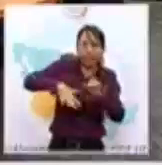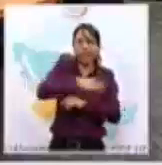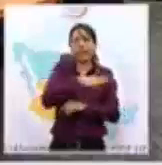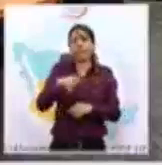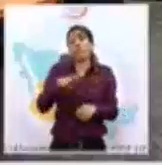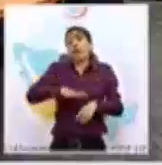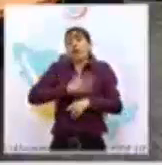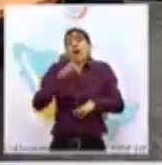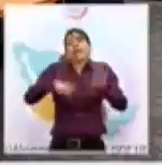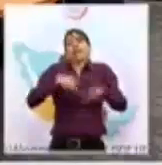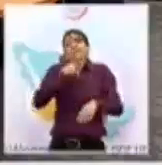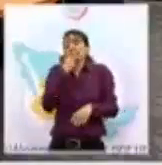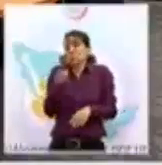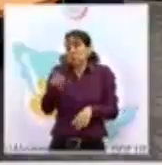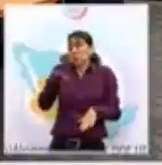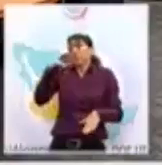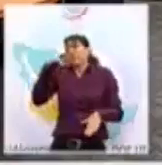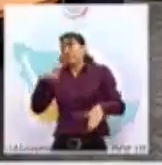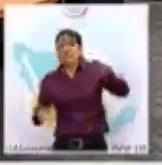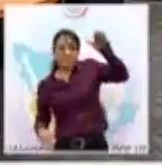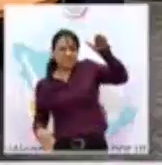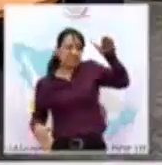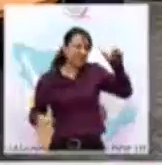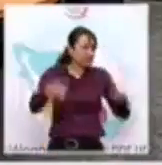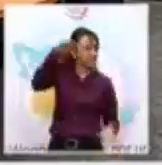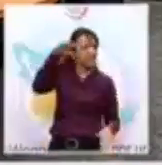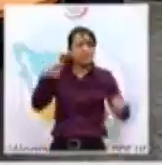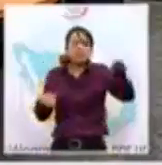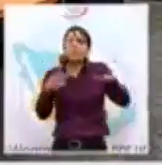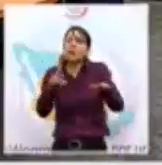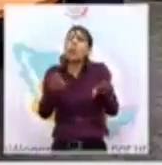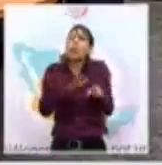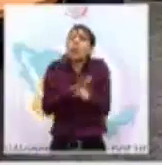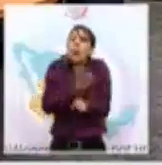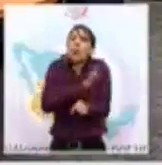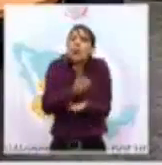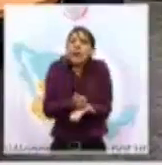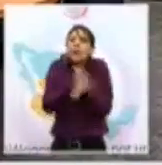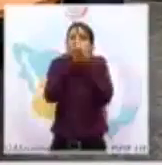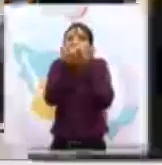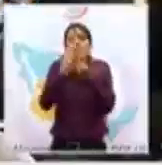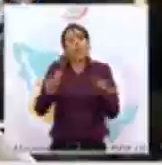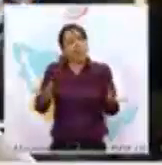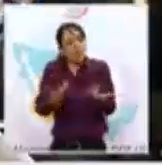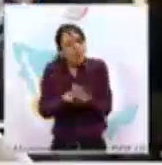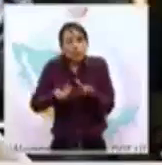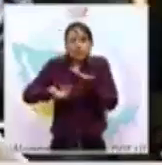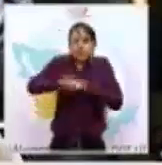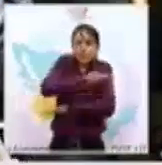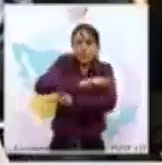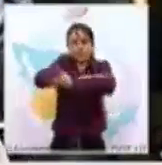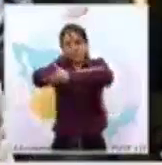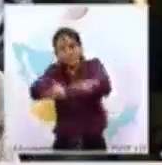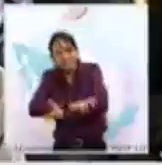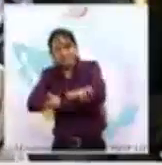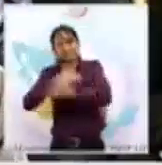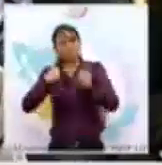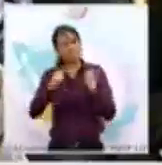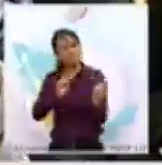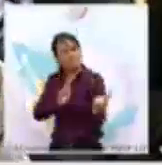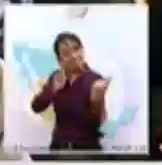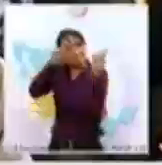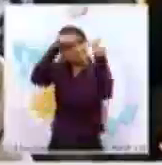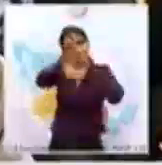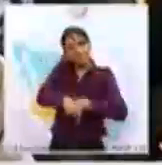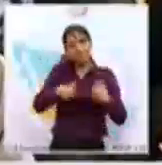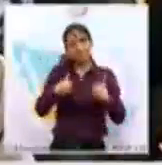país, pueden ayudar a tener estos temas de solidaridad, de cooperación, o son irrelevantes, ¿no? Y tercero, ¿cómo logramos